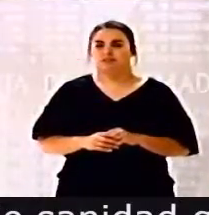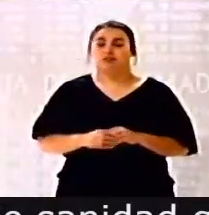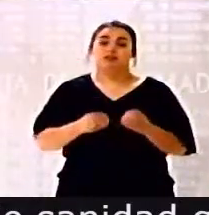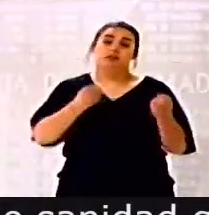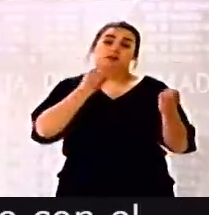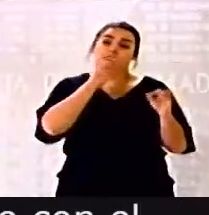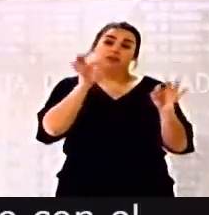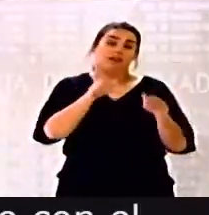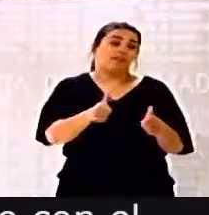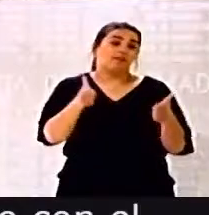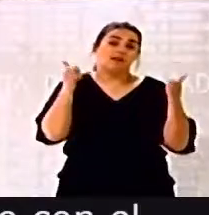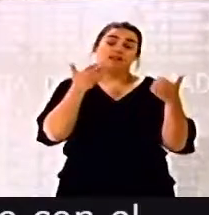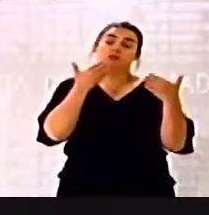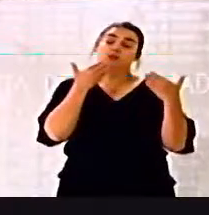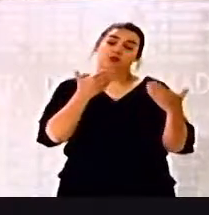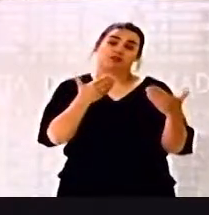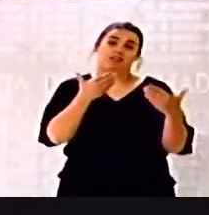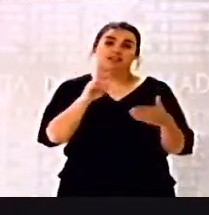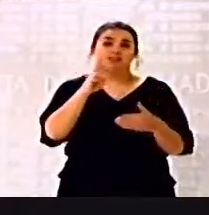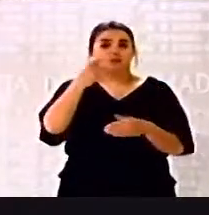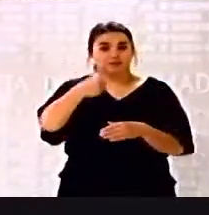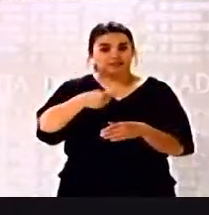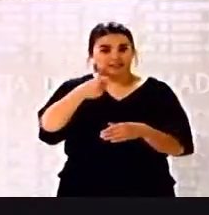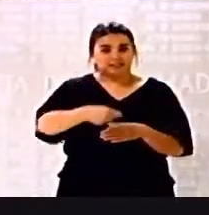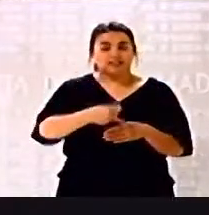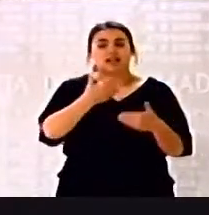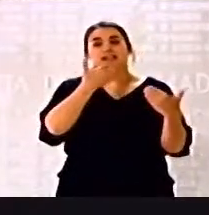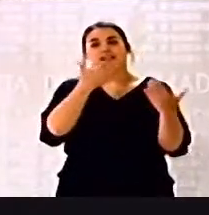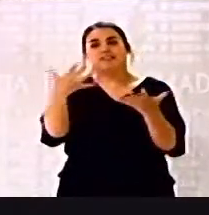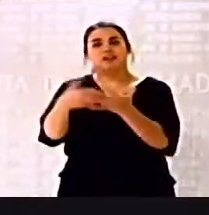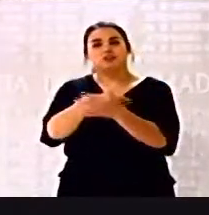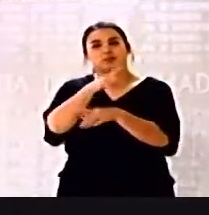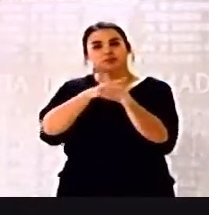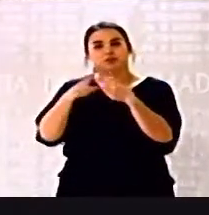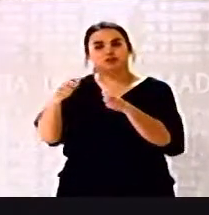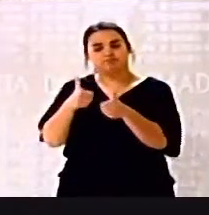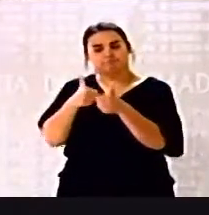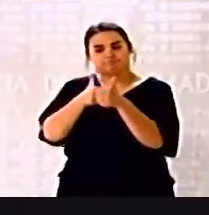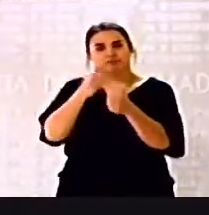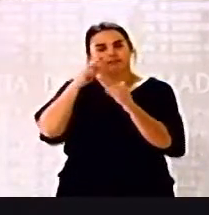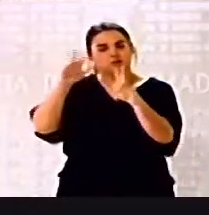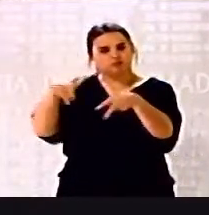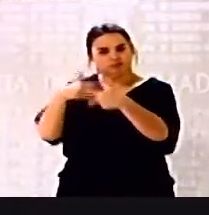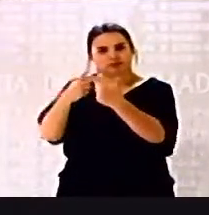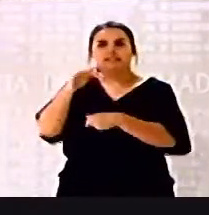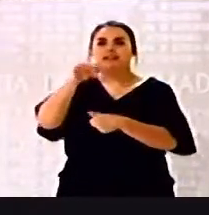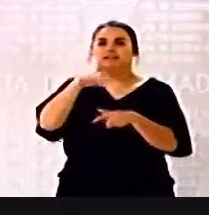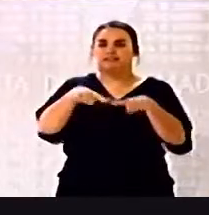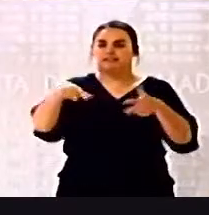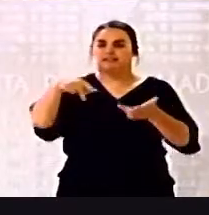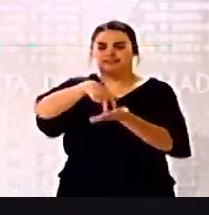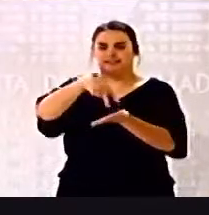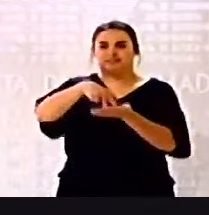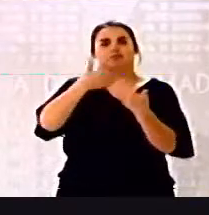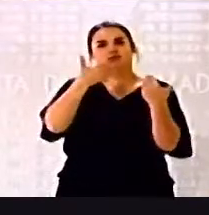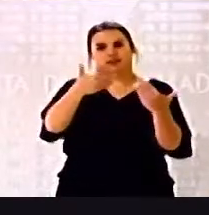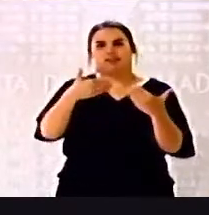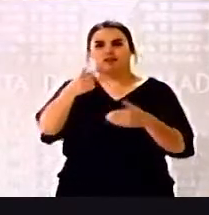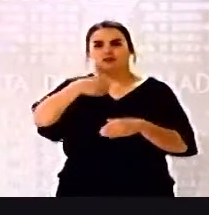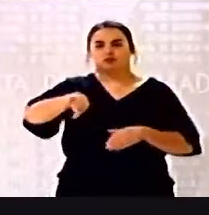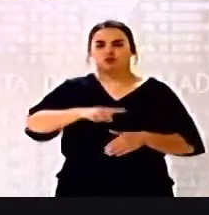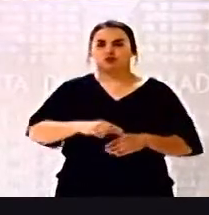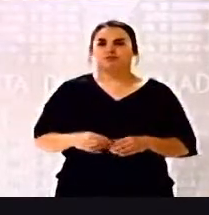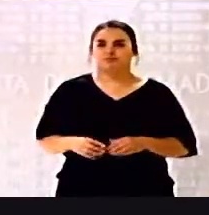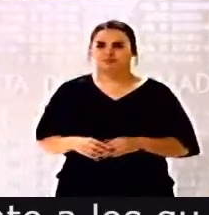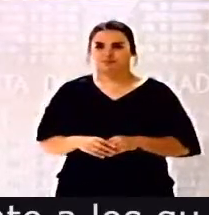Pues nada más. Muchísimas gracias, vicepresidente, y muchas gracias a todos los que nos habéis seguido por videoconferencia y aquí en la sala de prensa. Muchas gracias a todos.